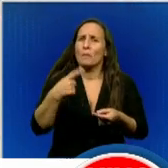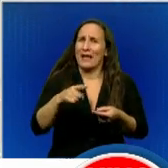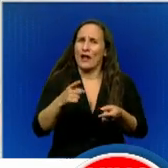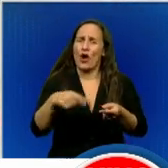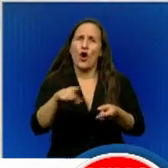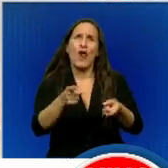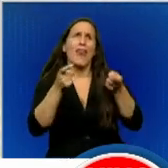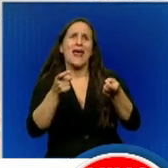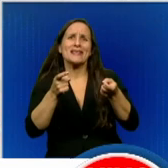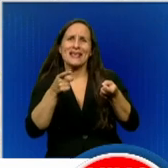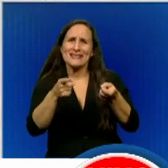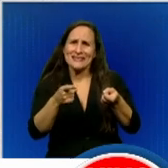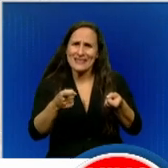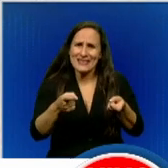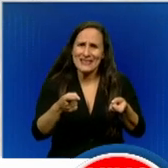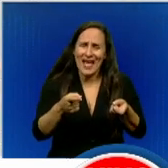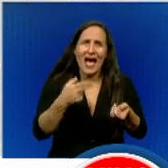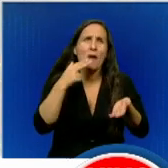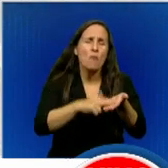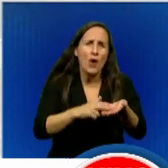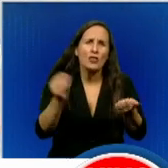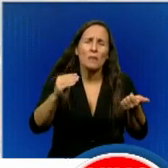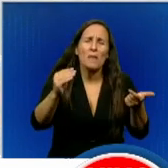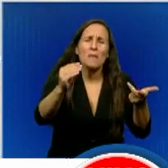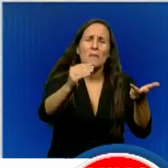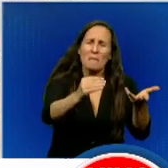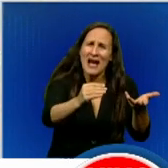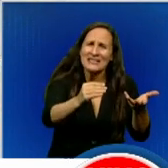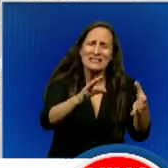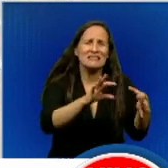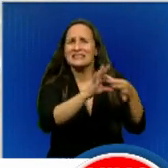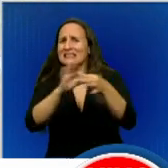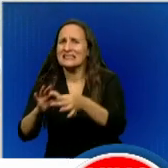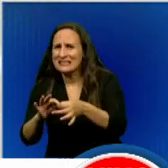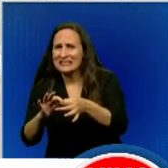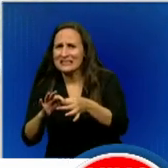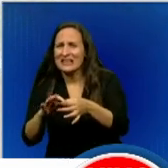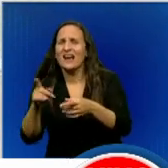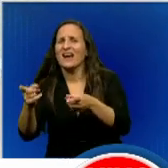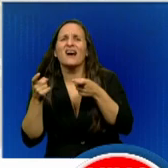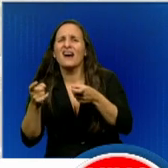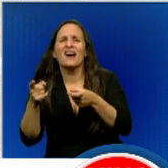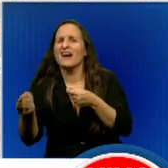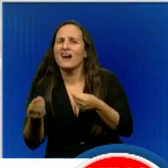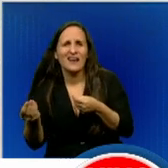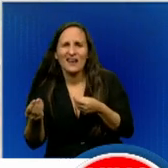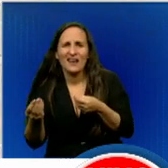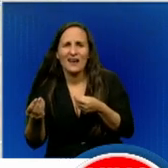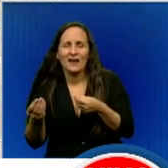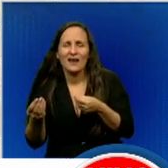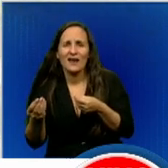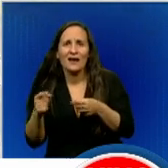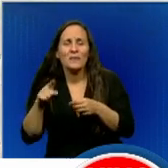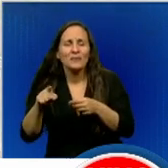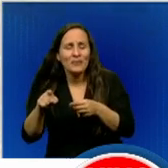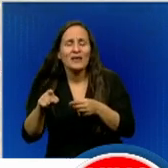necesidad de mayores ingresos tributarios está asociada a la otra necesidad que es la recuperación